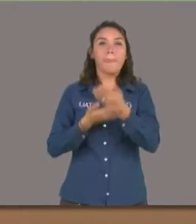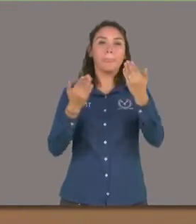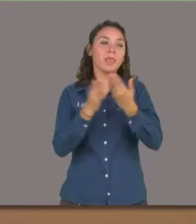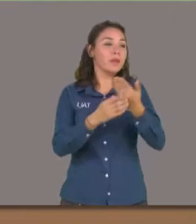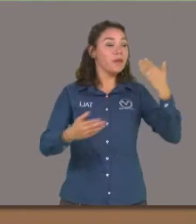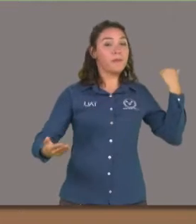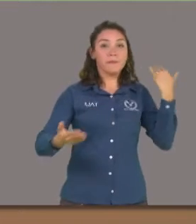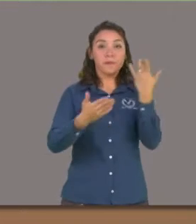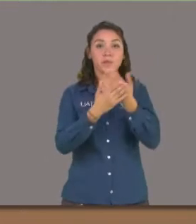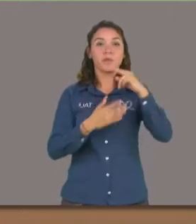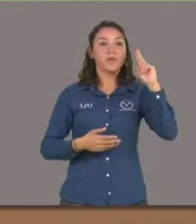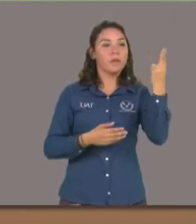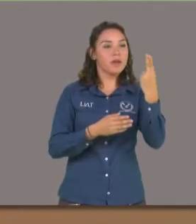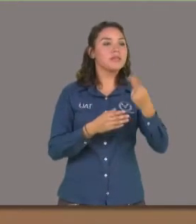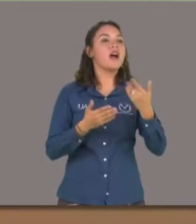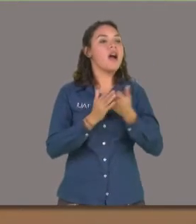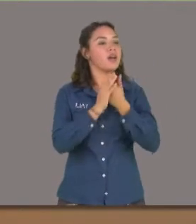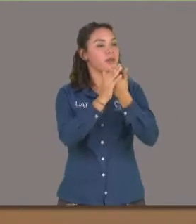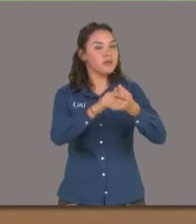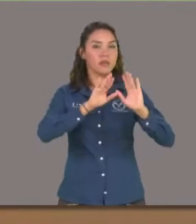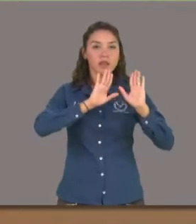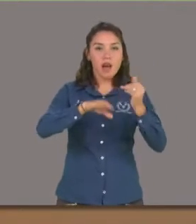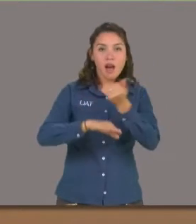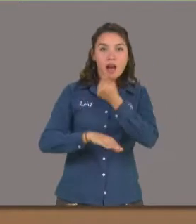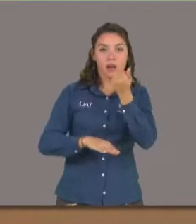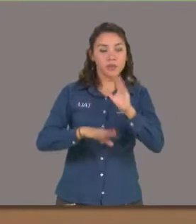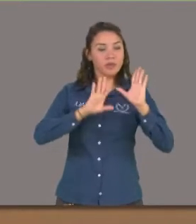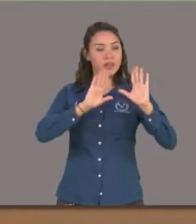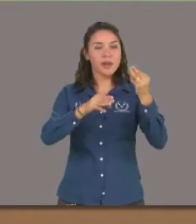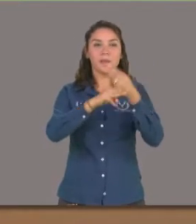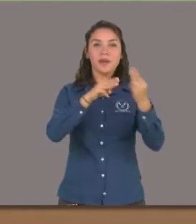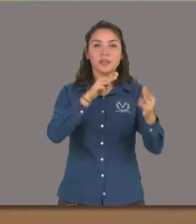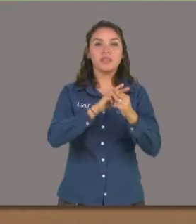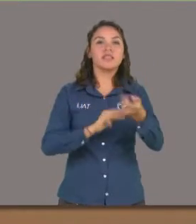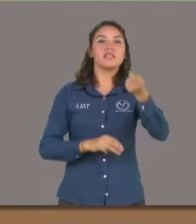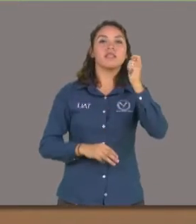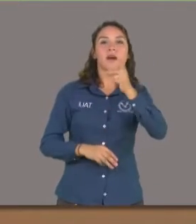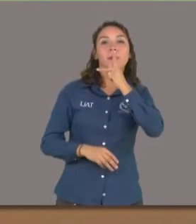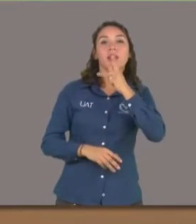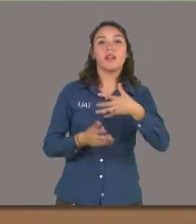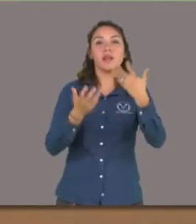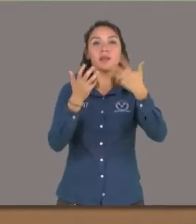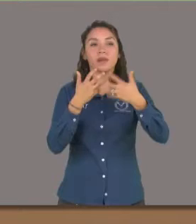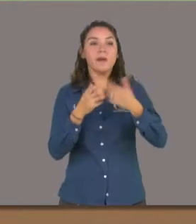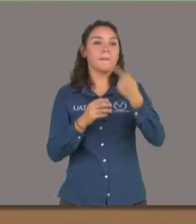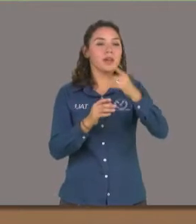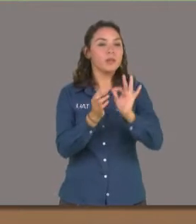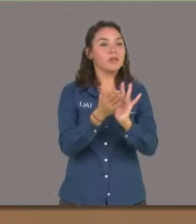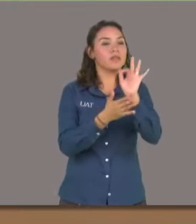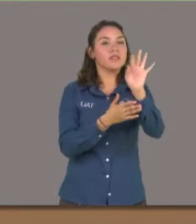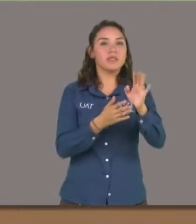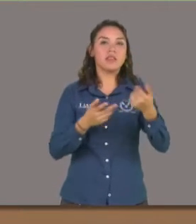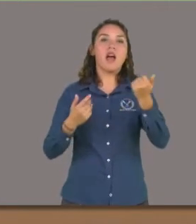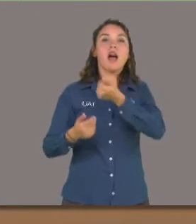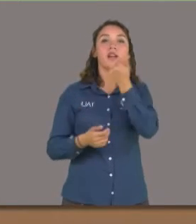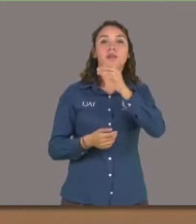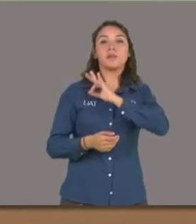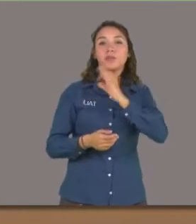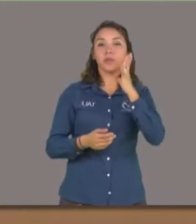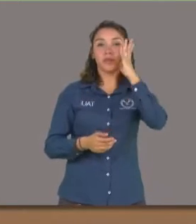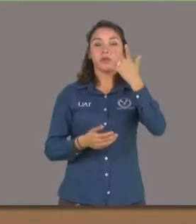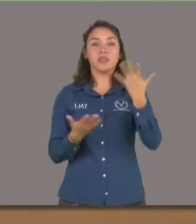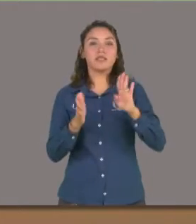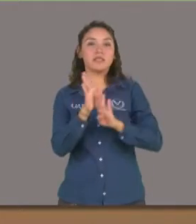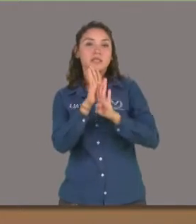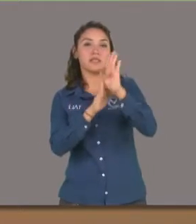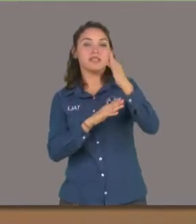es a través de nuevos emprendedores. Entonces, nosotros tenemos que ver esa situación desde la universidad, darle las